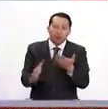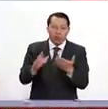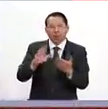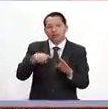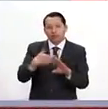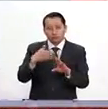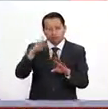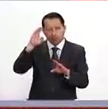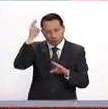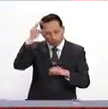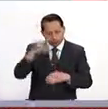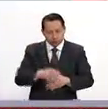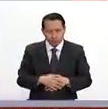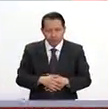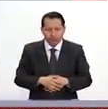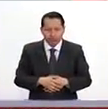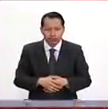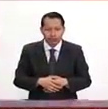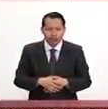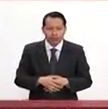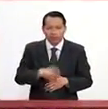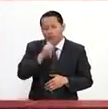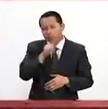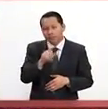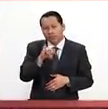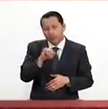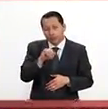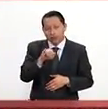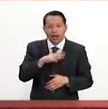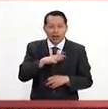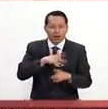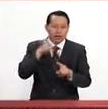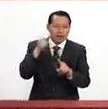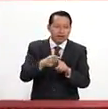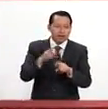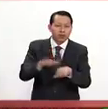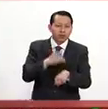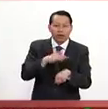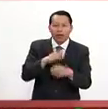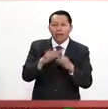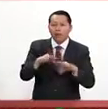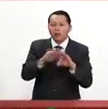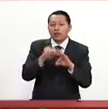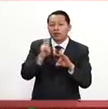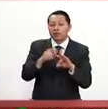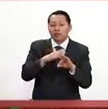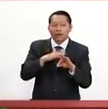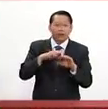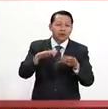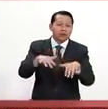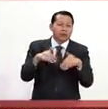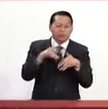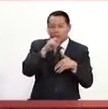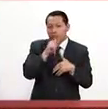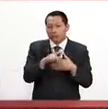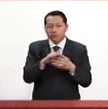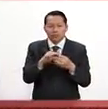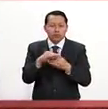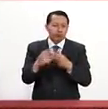Trump. Pues sí, está en el ojo de la tormenta por un dato muy interesante que reveló durante la audiencia bajo